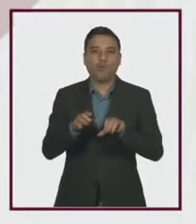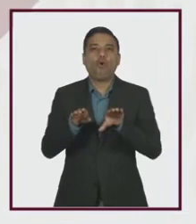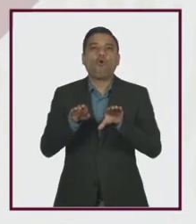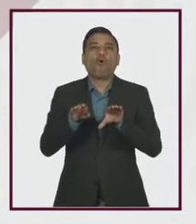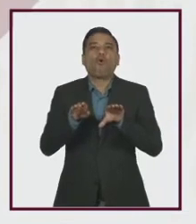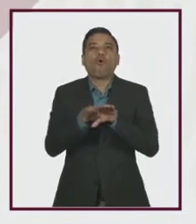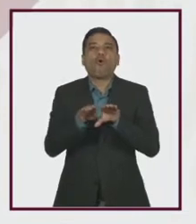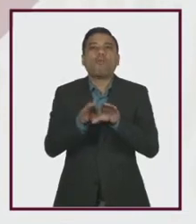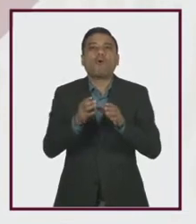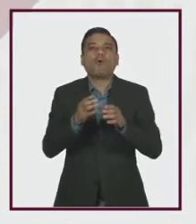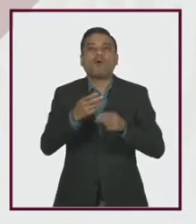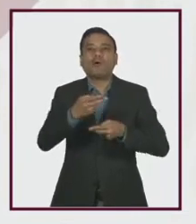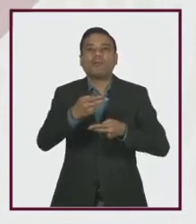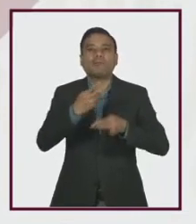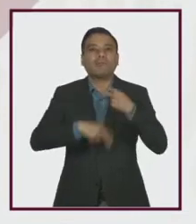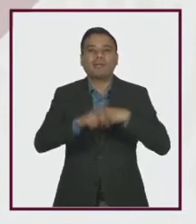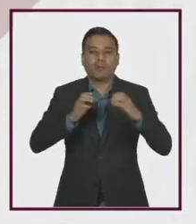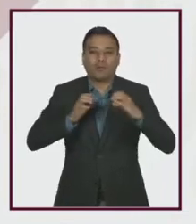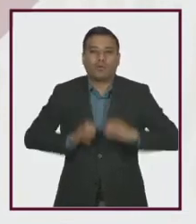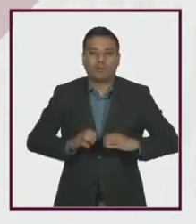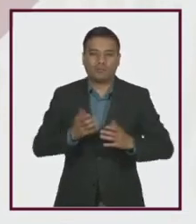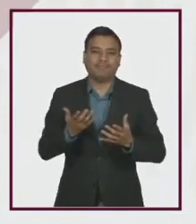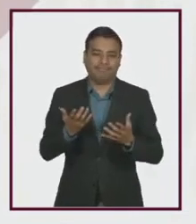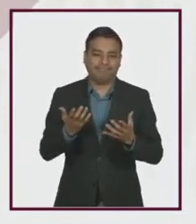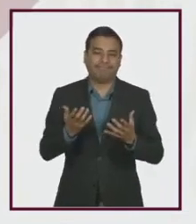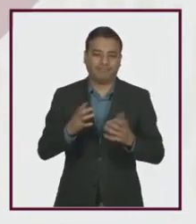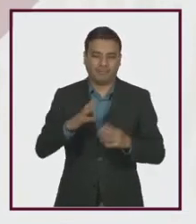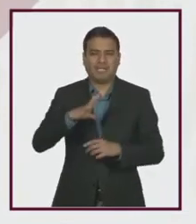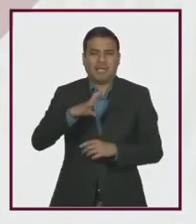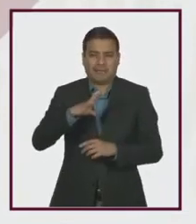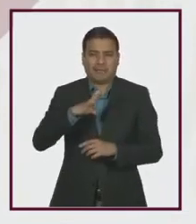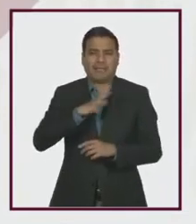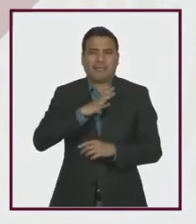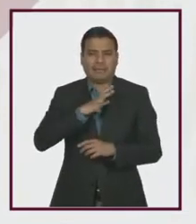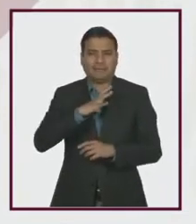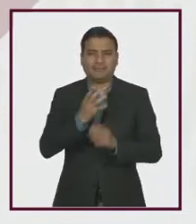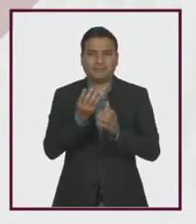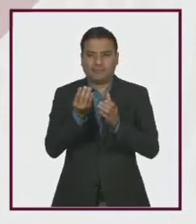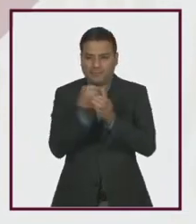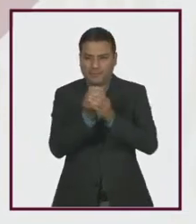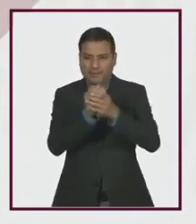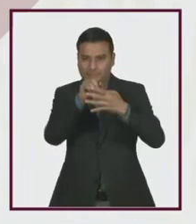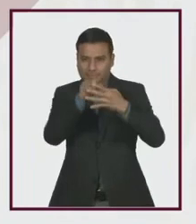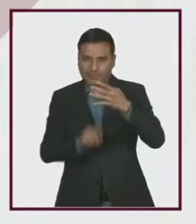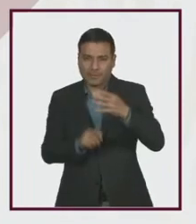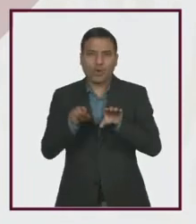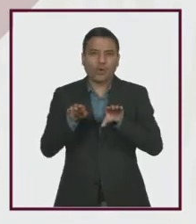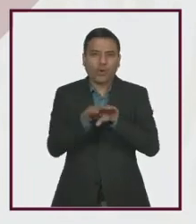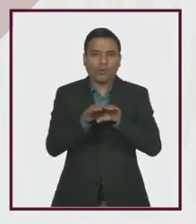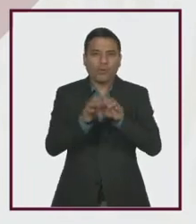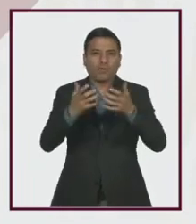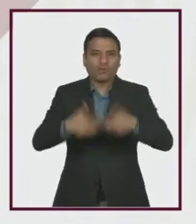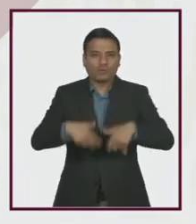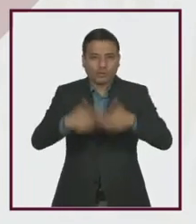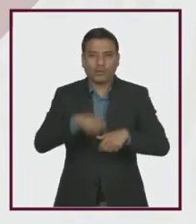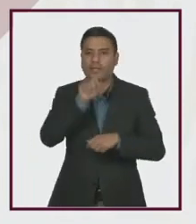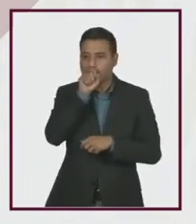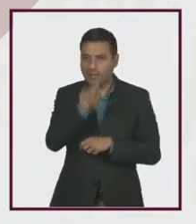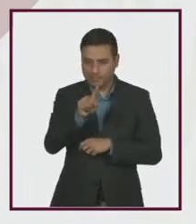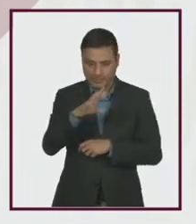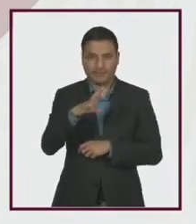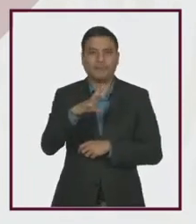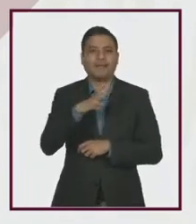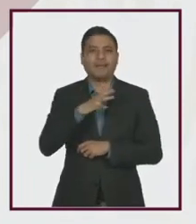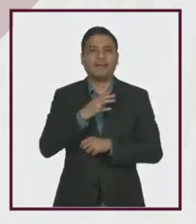las sustancias no solamente van a tener que ver con cómo funcionan, sino cómo las consumo. Y entonces van a tener que ver, el efecto va a ser más rápido o